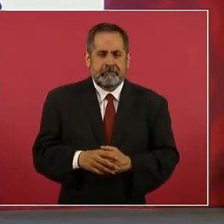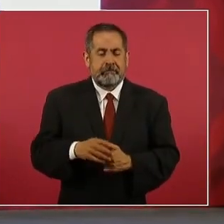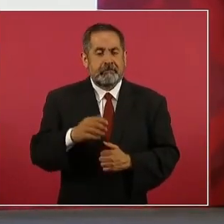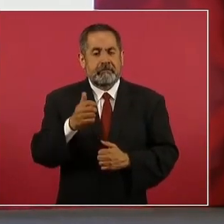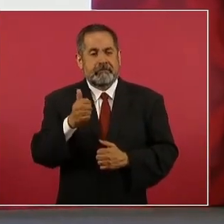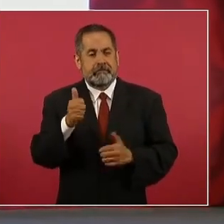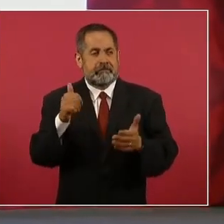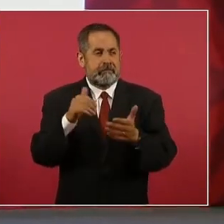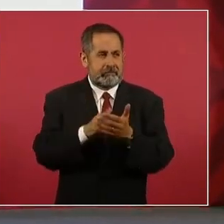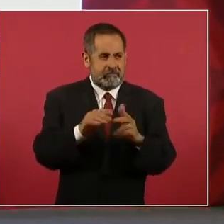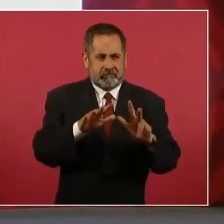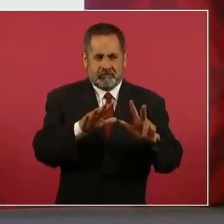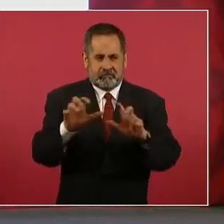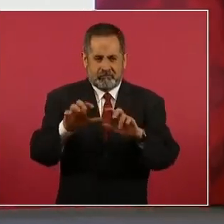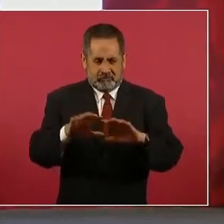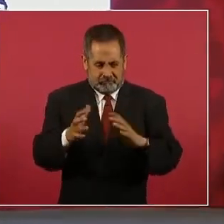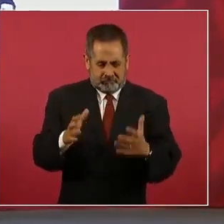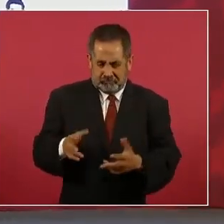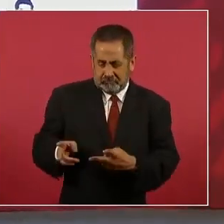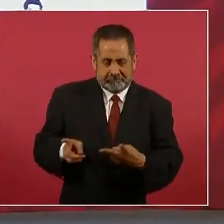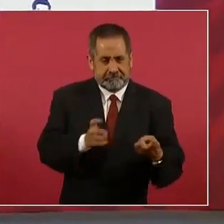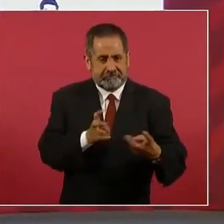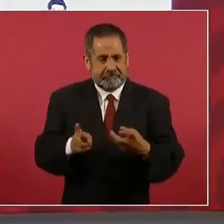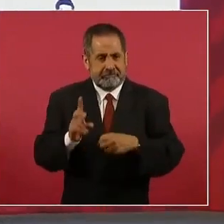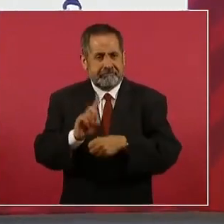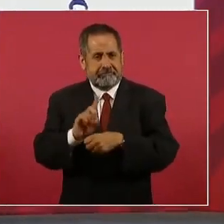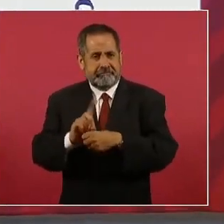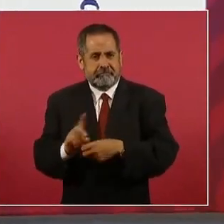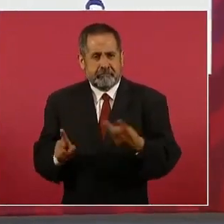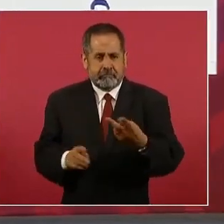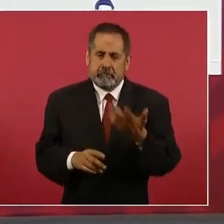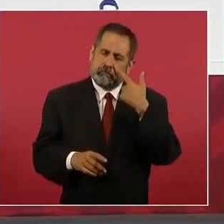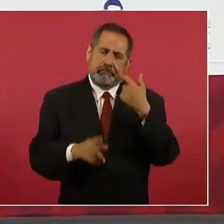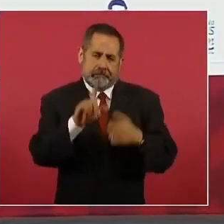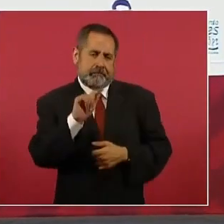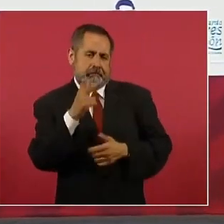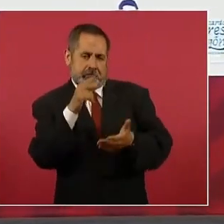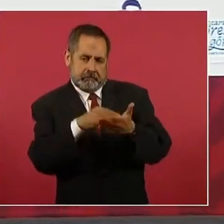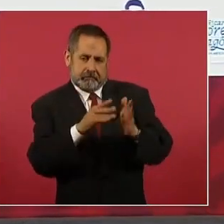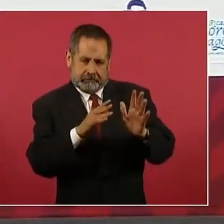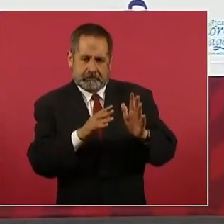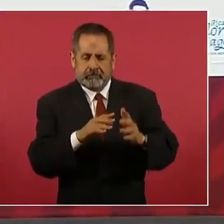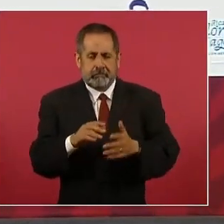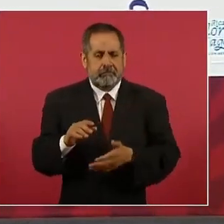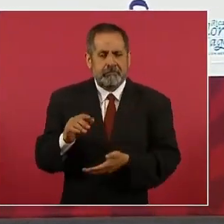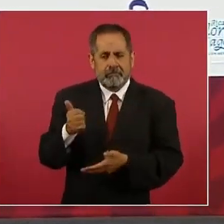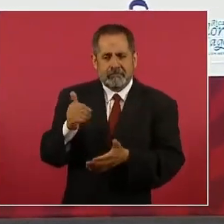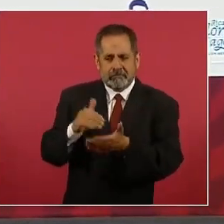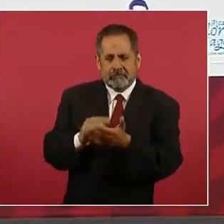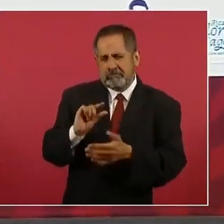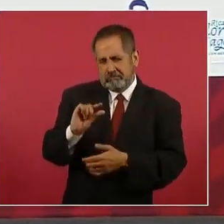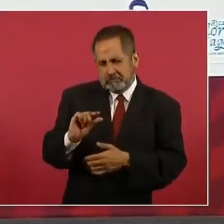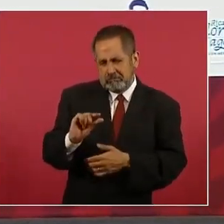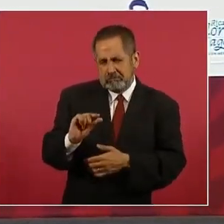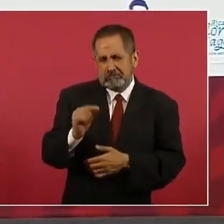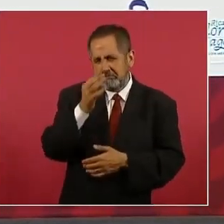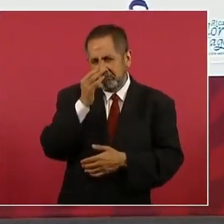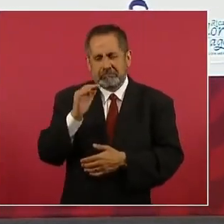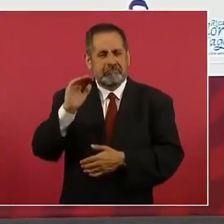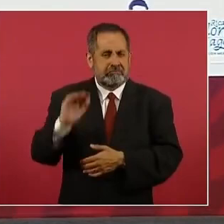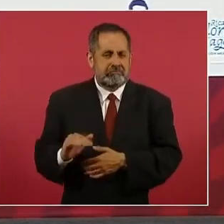6,800 barriles diarios, claro, en comparación de 72, estamos hablando del